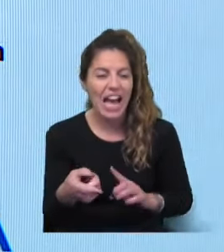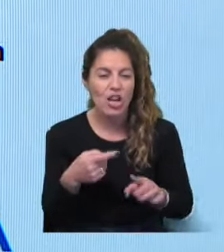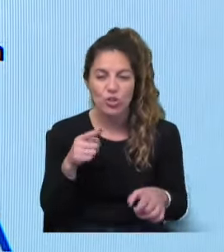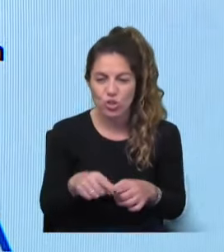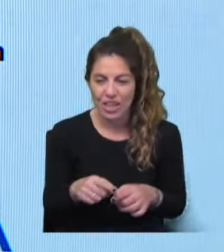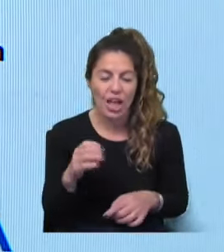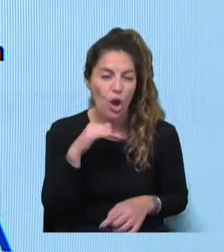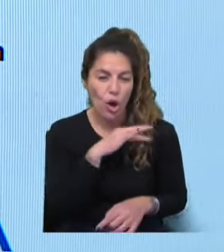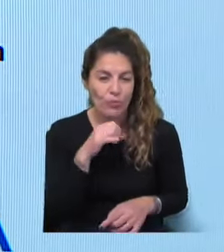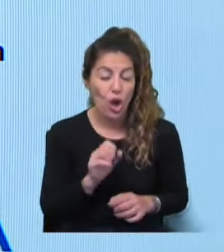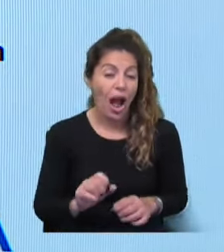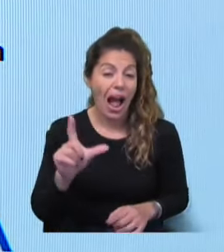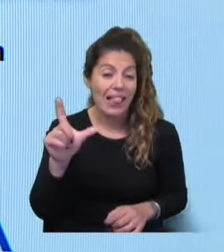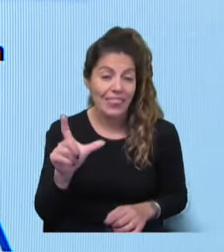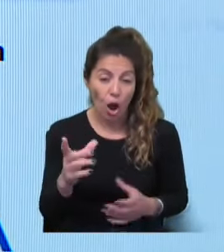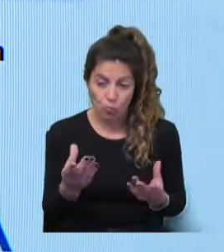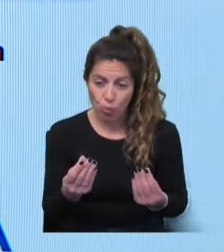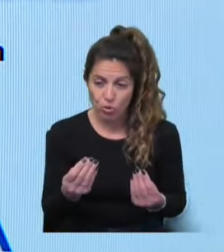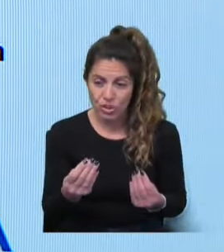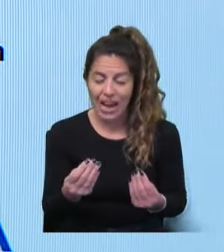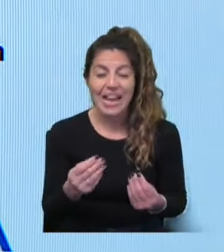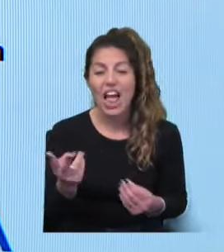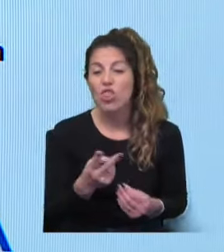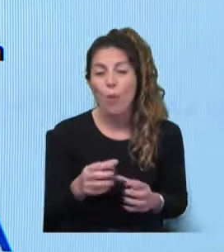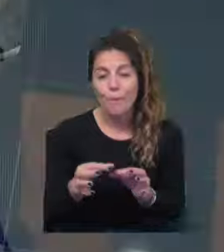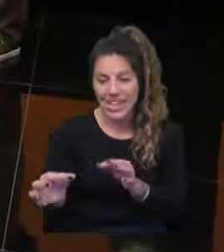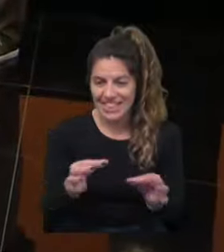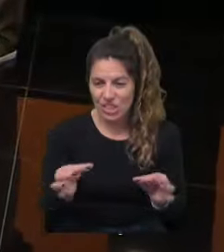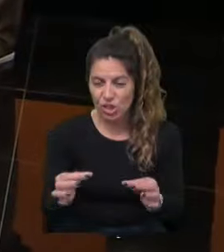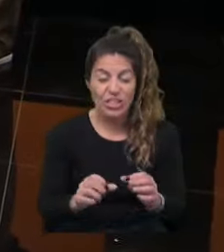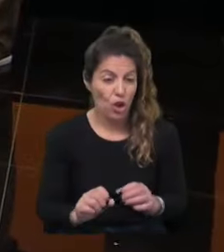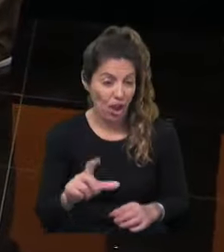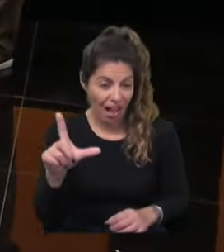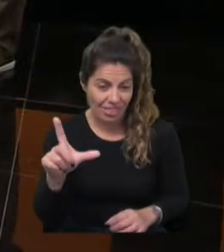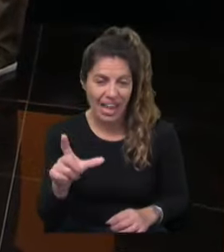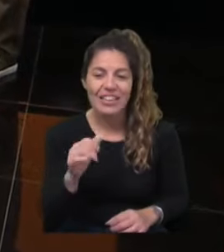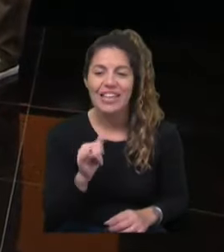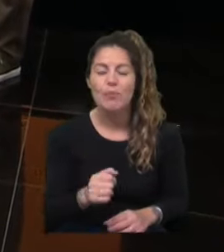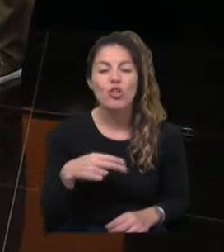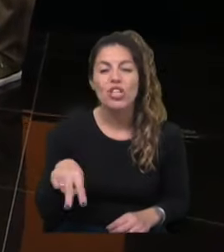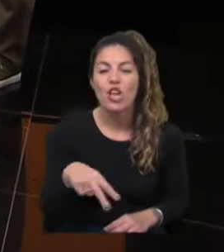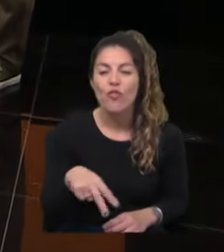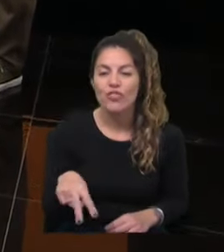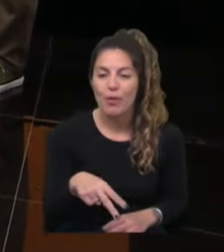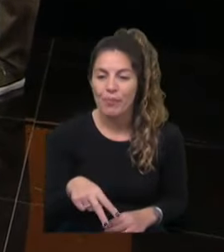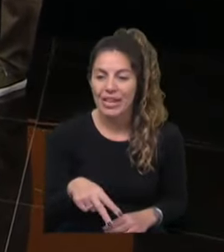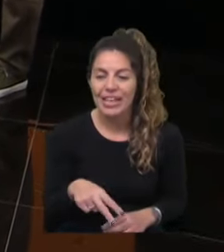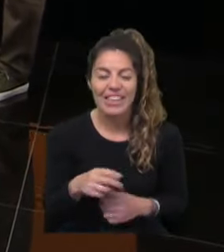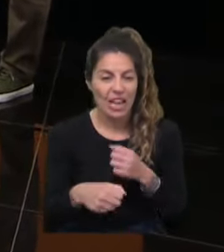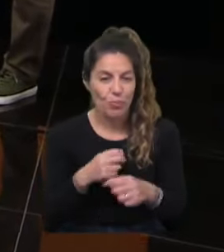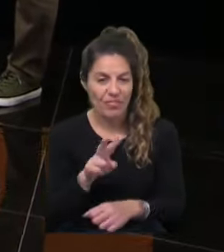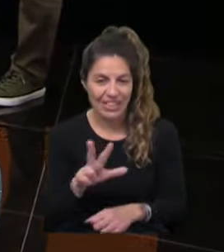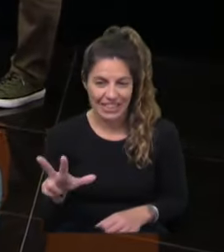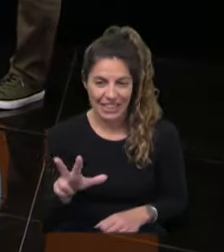a esta corrupción alta o extrema, que en las dos mediciones son altas, ¿no? O sea, tenemos en noviembre de